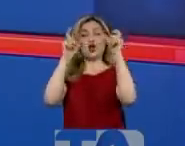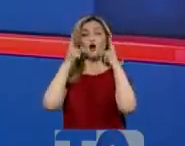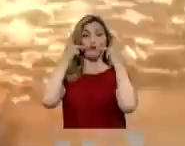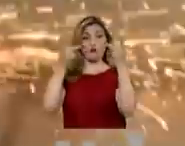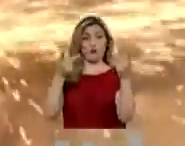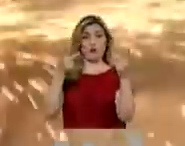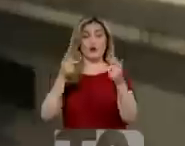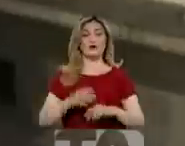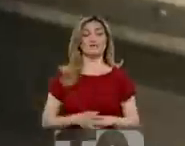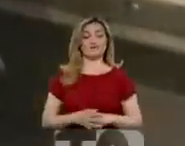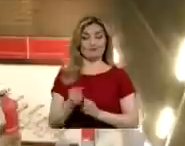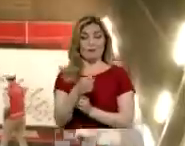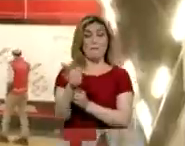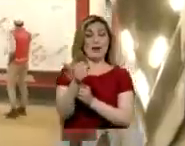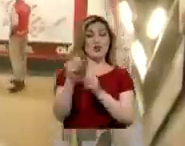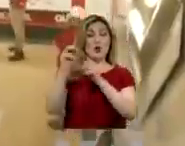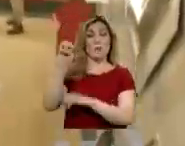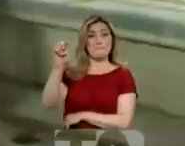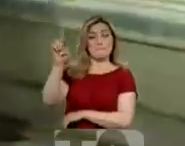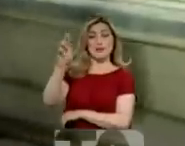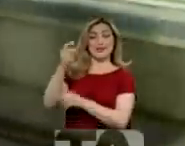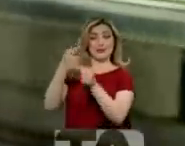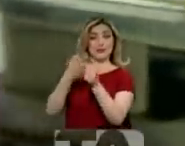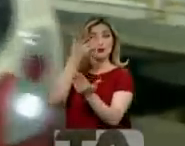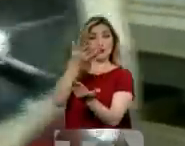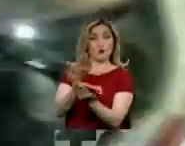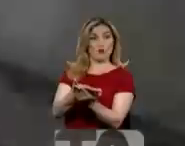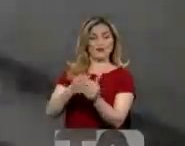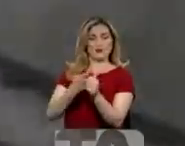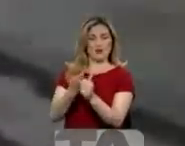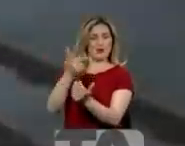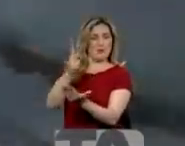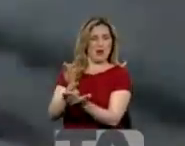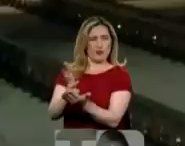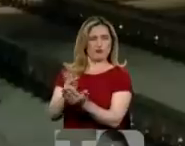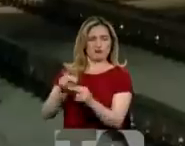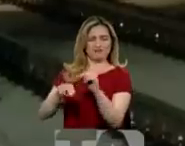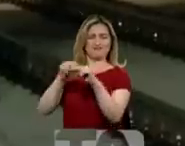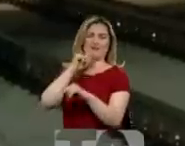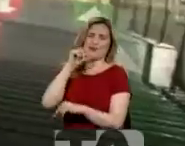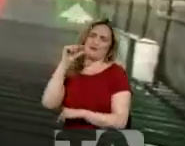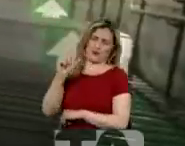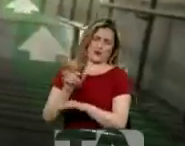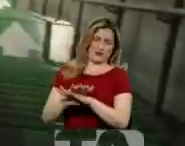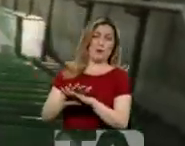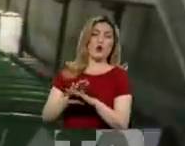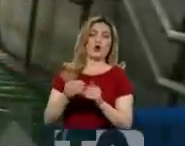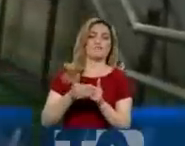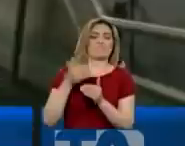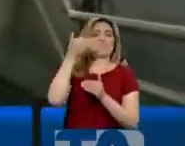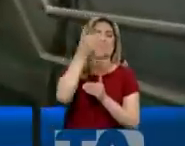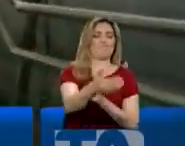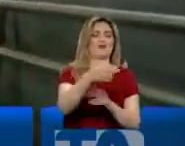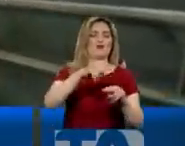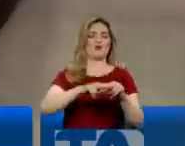metro de quito presentó la propuesta de extensión de la primera línea del metro de quito es el sector de la ofelia con un recorrido de como